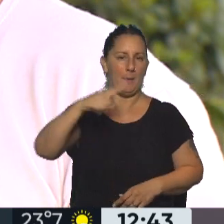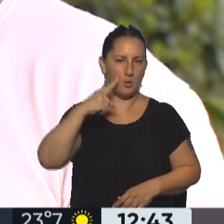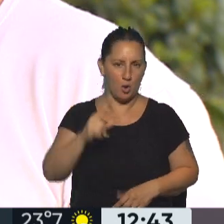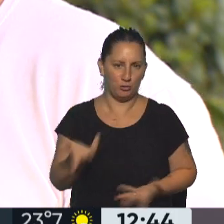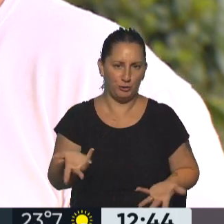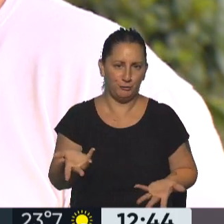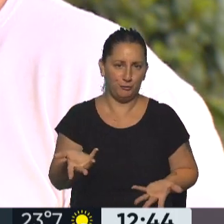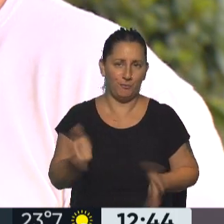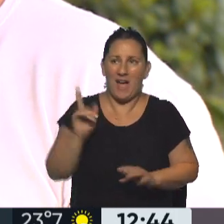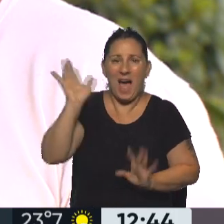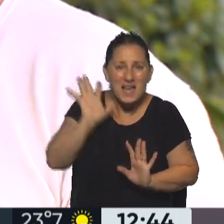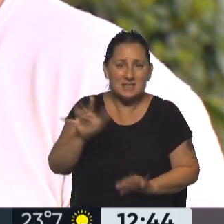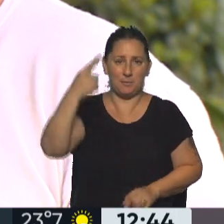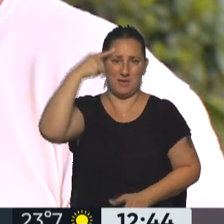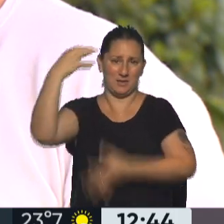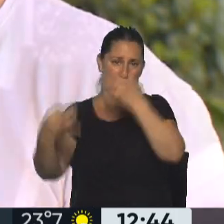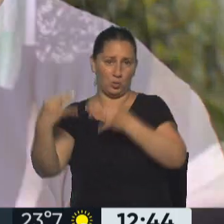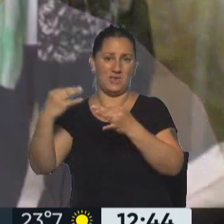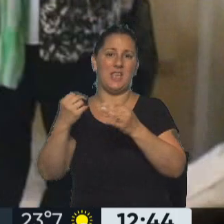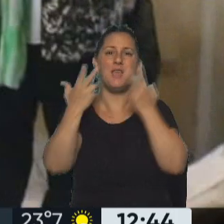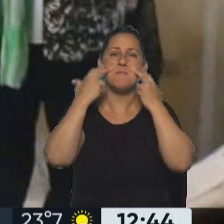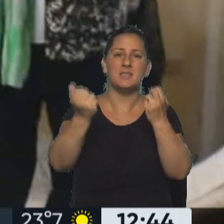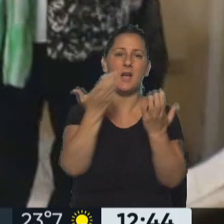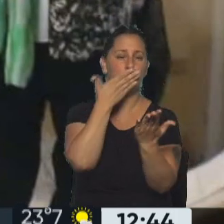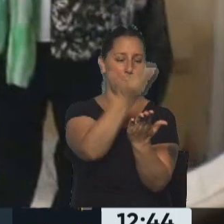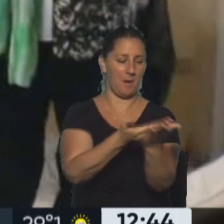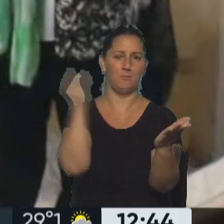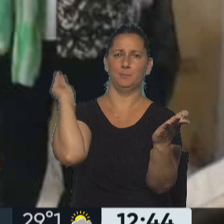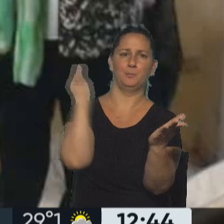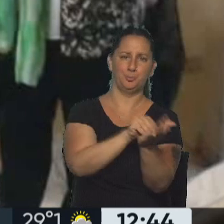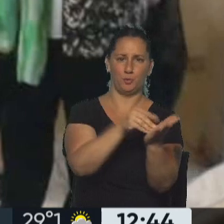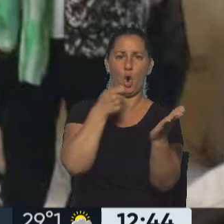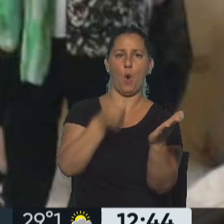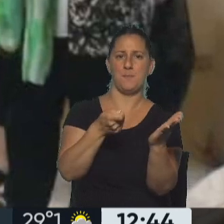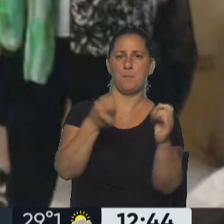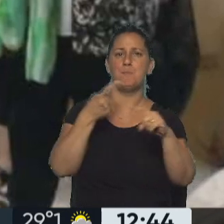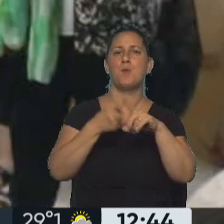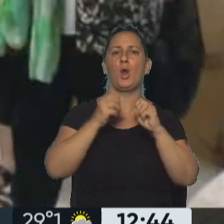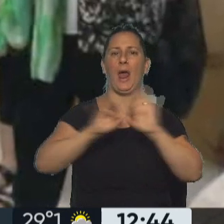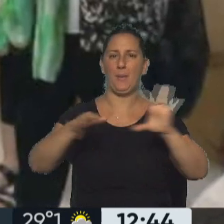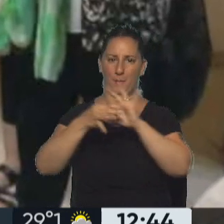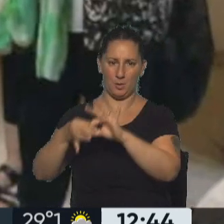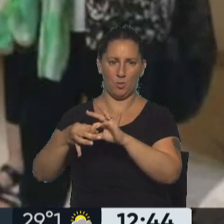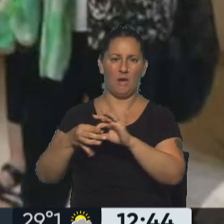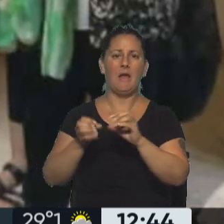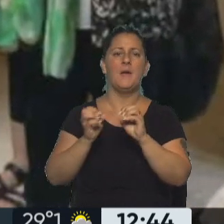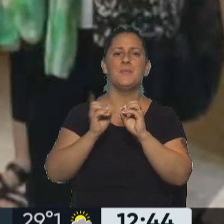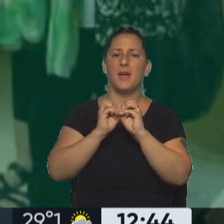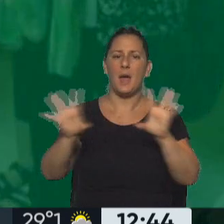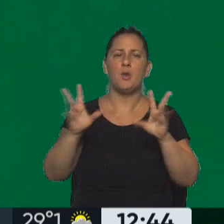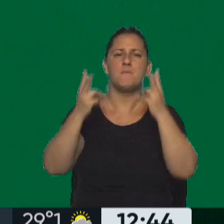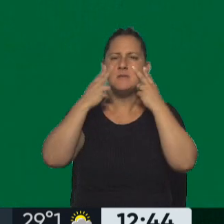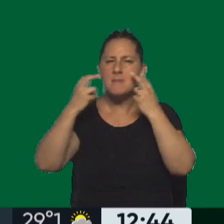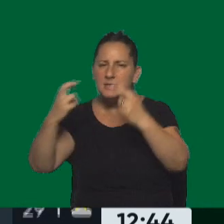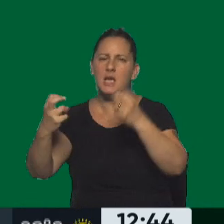así que lo manejan así y así carátulan las causas por eso no fue difícil encontrarlas hicimos un estudio